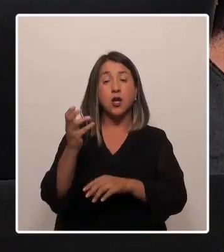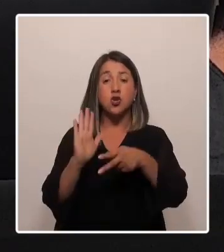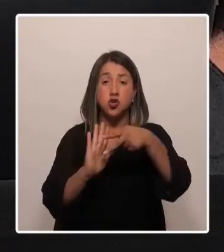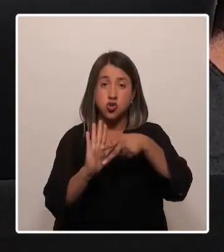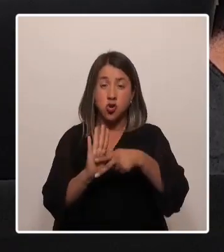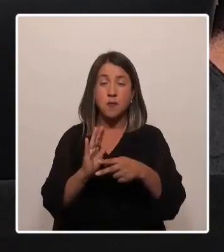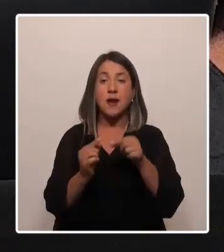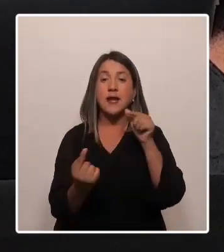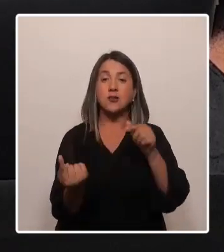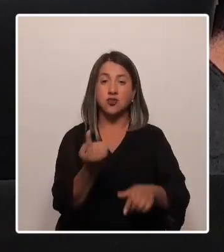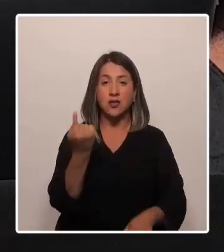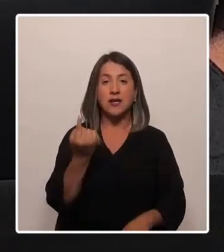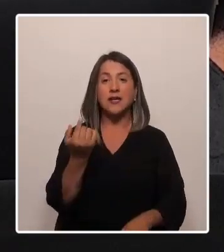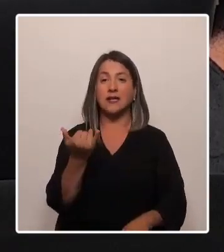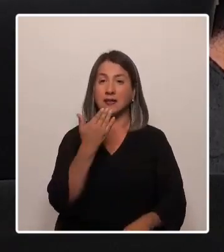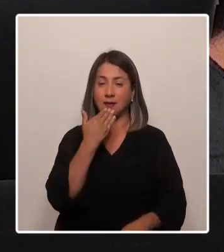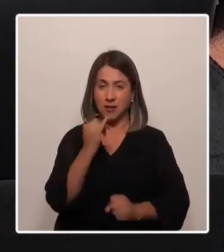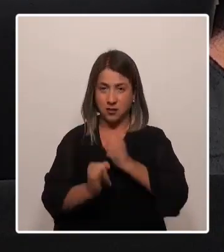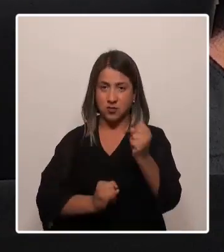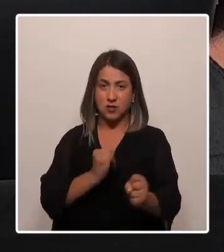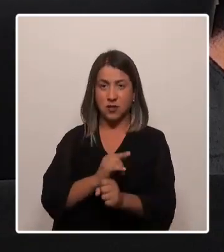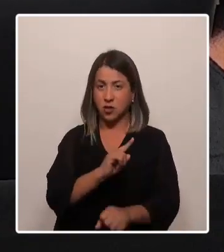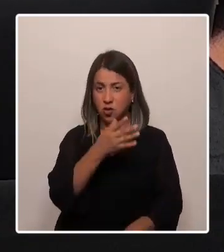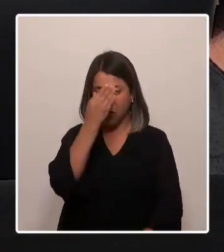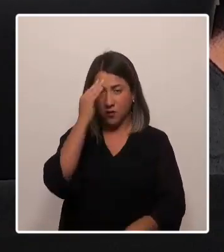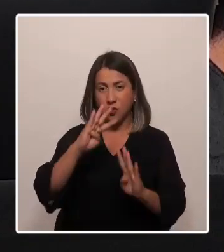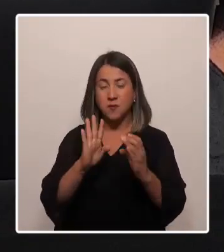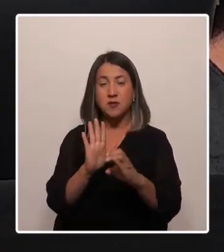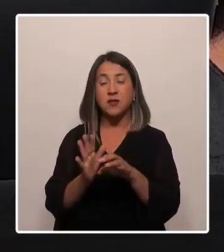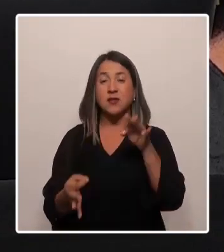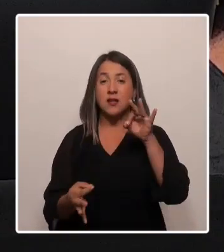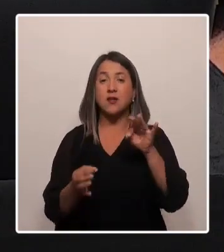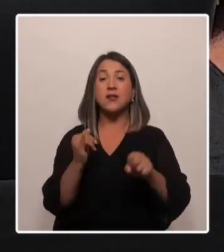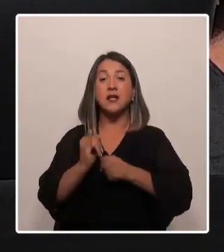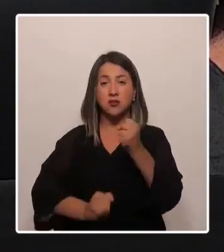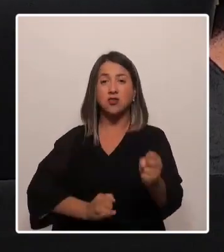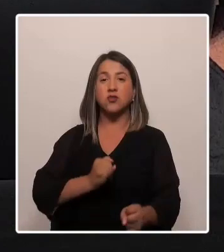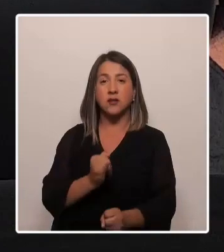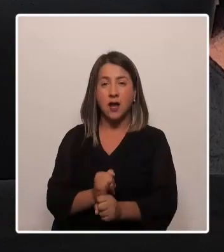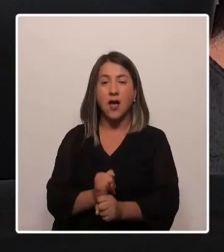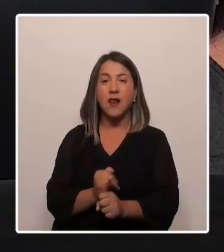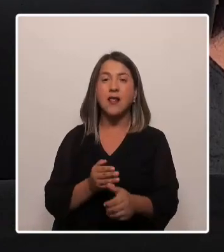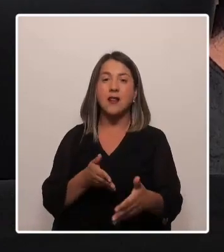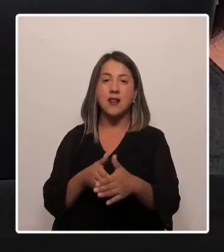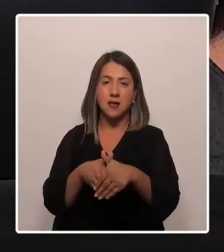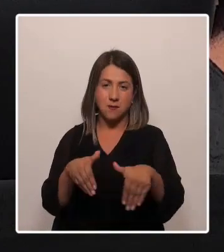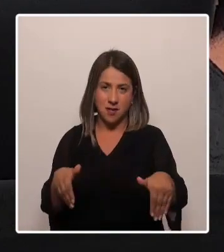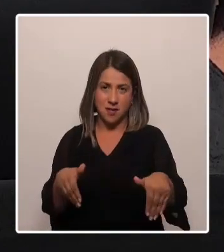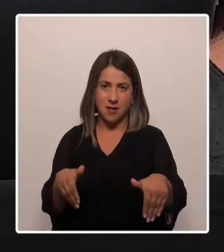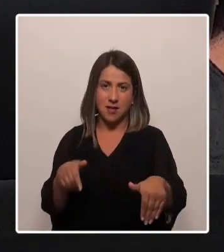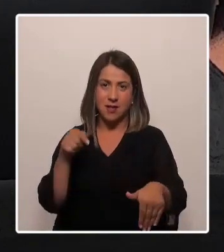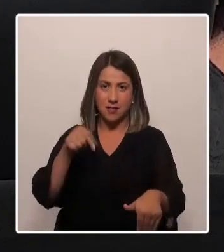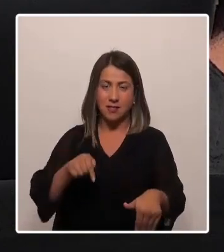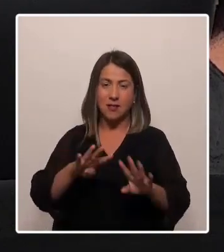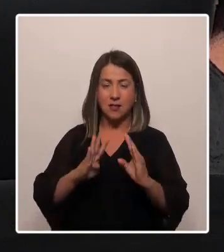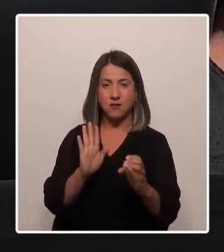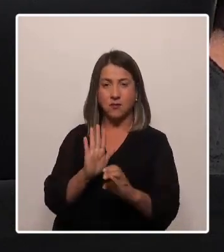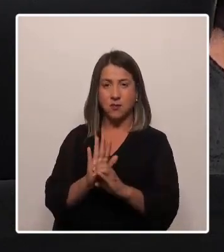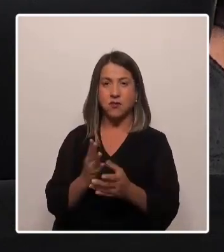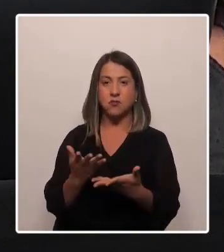como las internacionales. Que no se les olvide a los convencionales que los tratados internacionales son el límite de fondo a esta convención. Gracias, señor secretario.